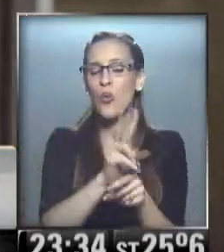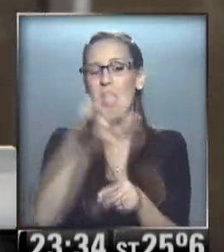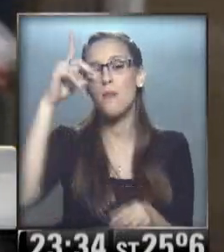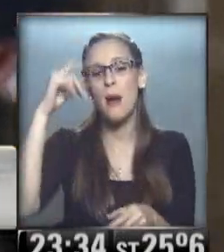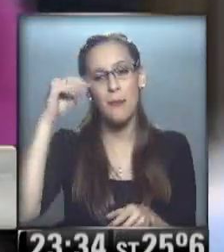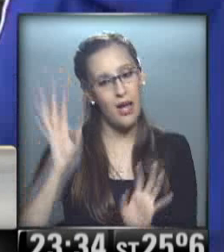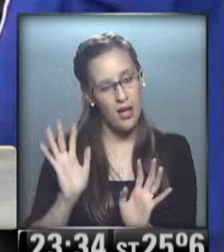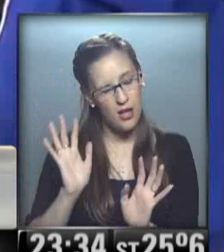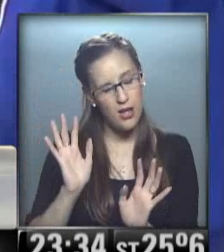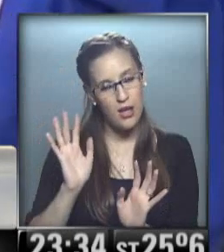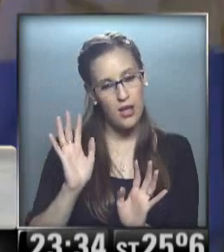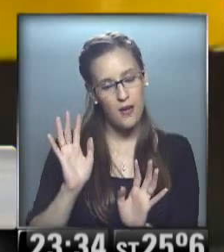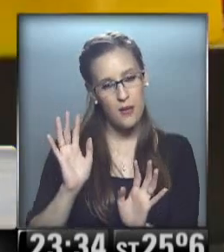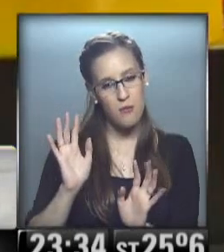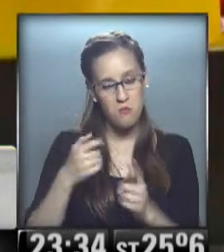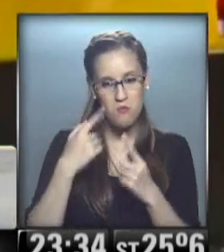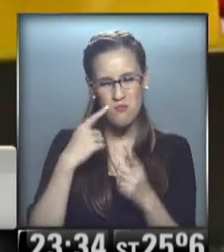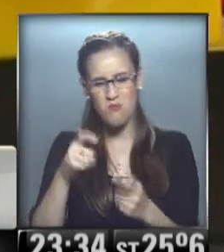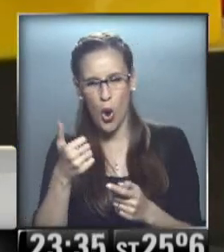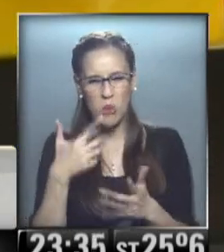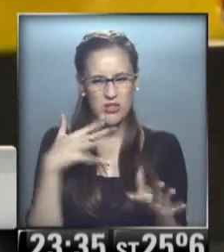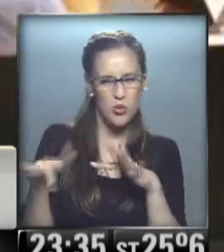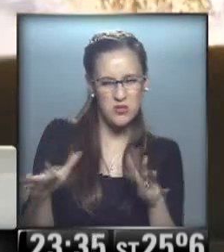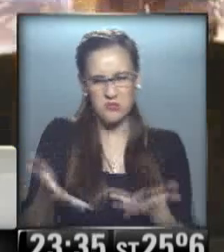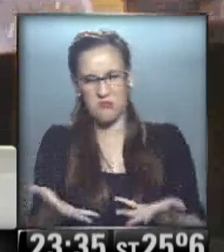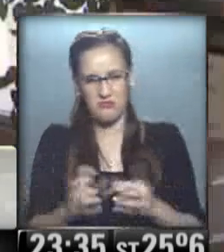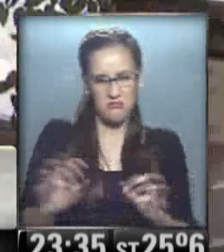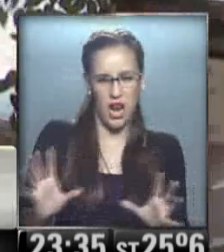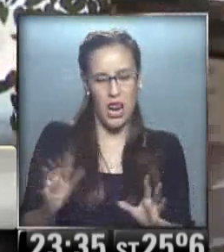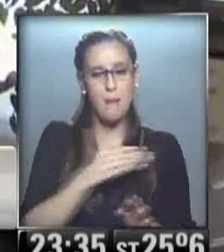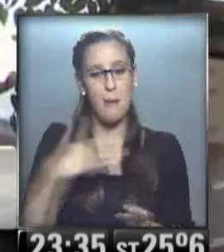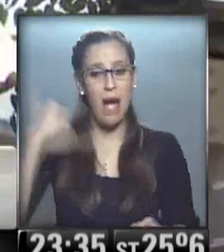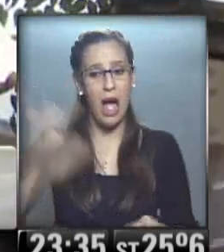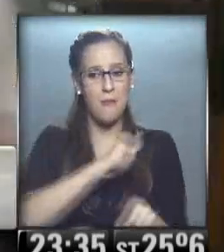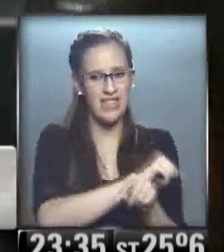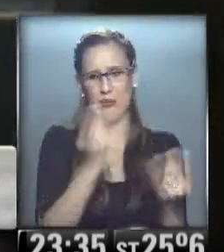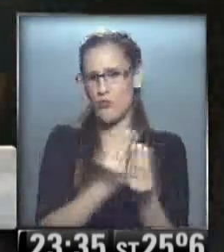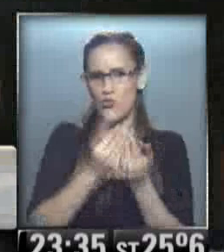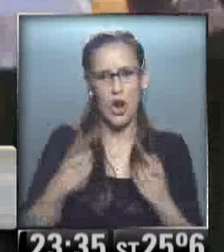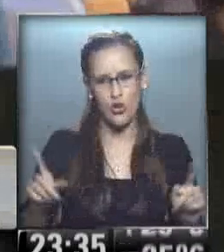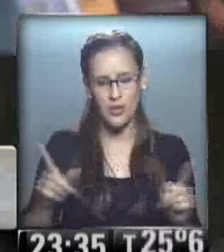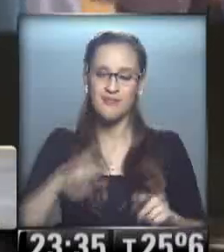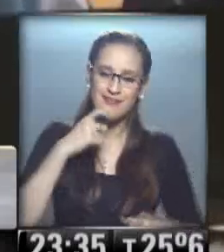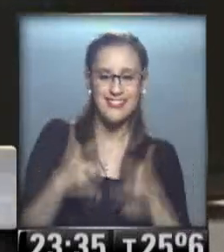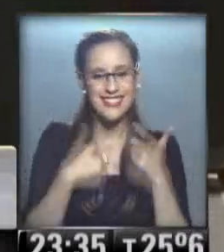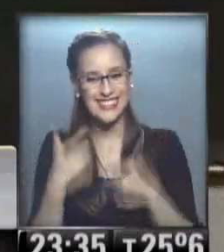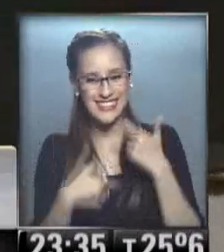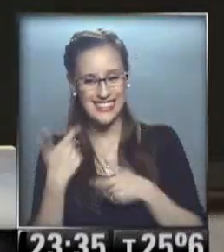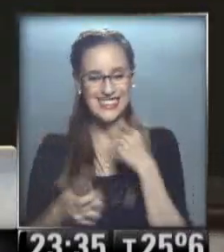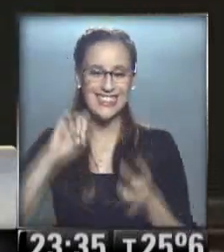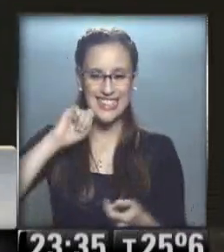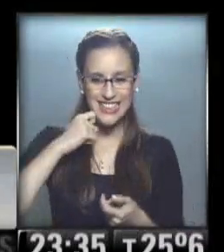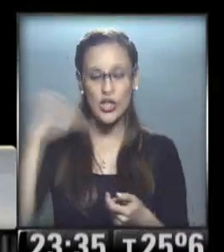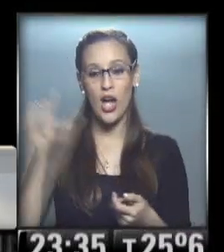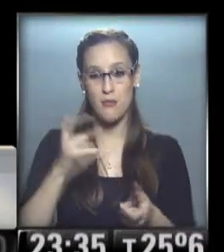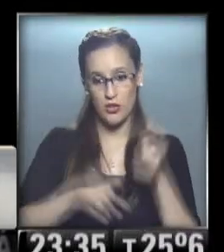que bueno, estará allí. Es un poco bizarra la situación porque la madre también está presa. De todo pasa, mucho humor, humor para reírse, hay gags, hay